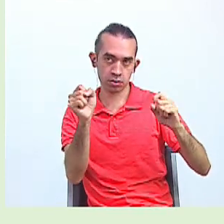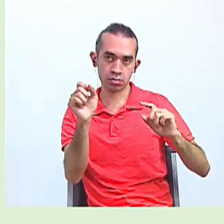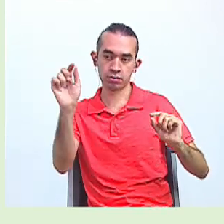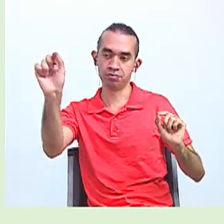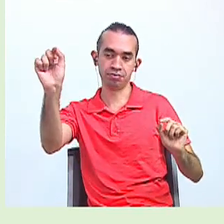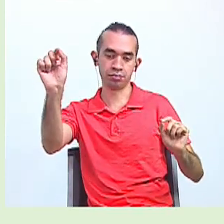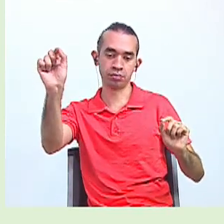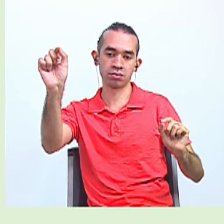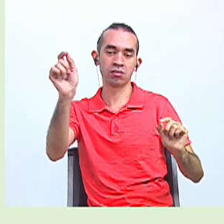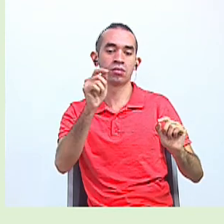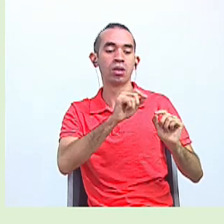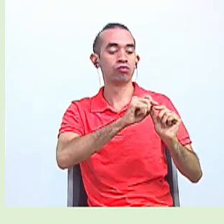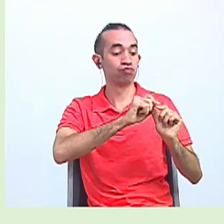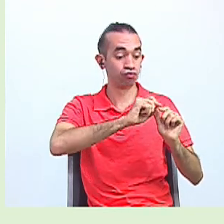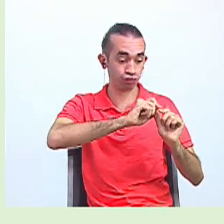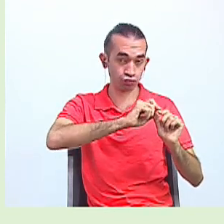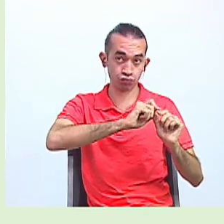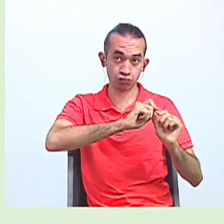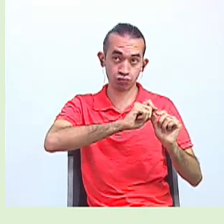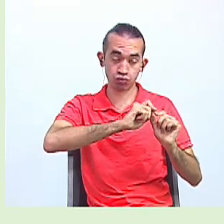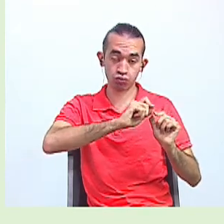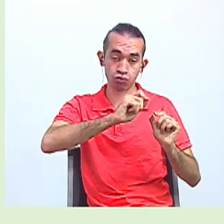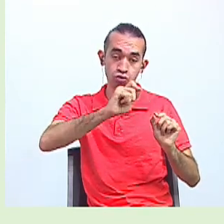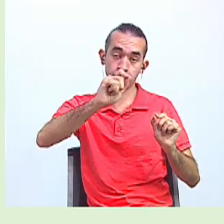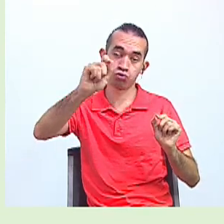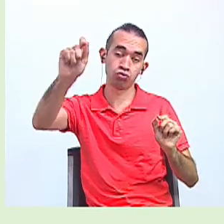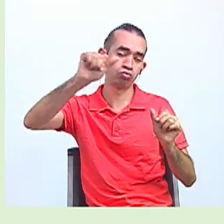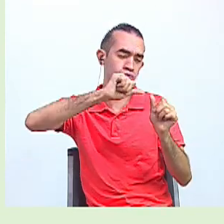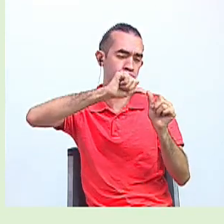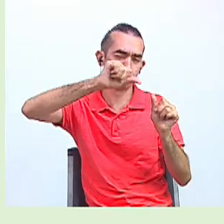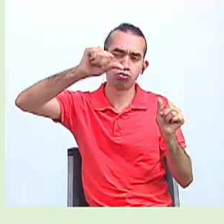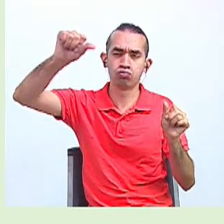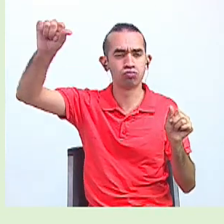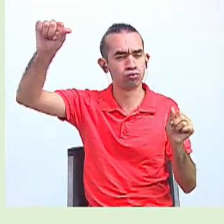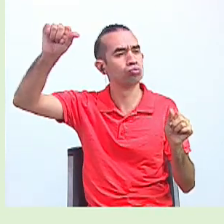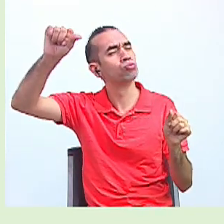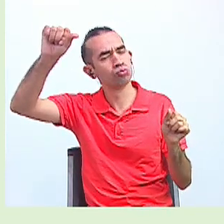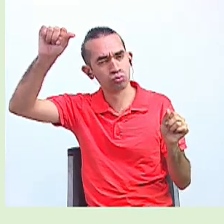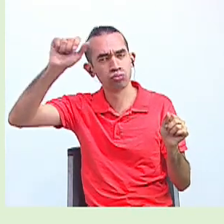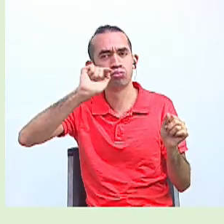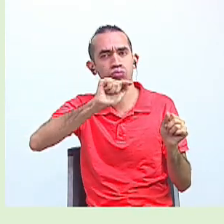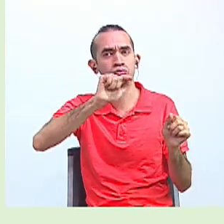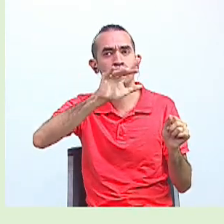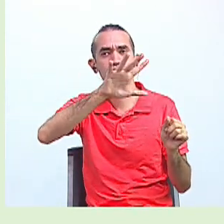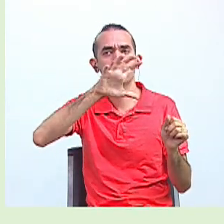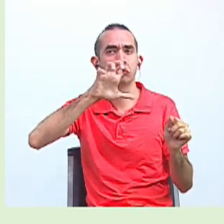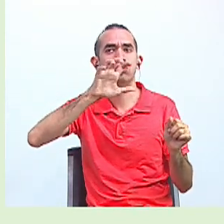el desplazamiento midiendo con esa herramienta que dice que corresponde a